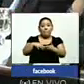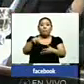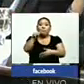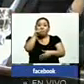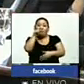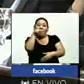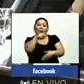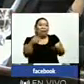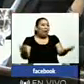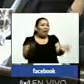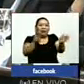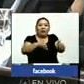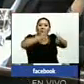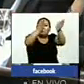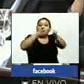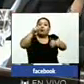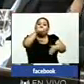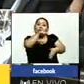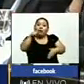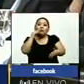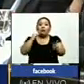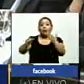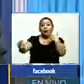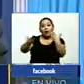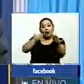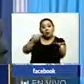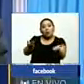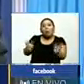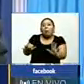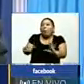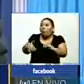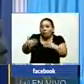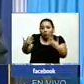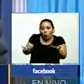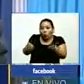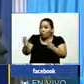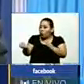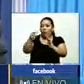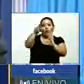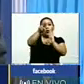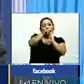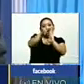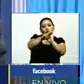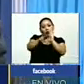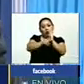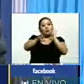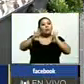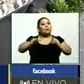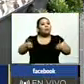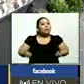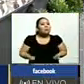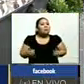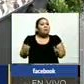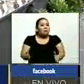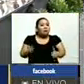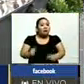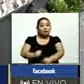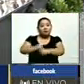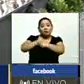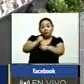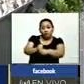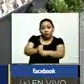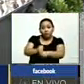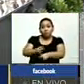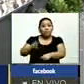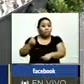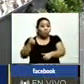estas instituciones expliquen a las entidades que captan fondos nuevas normativas gubernamentales para garantizar estabilidad